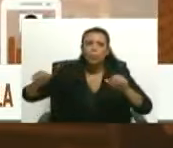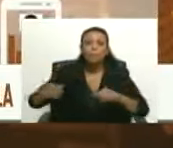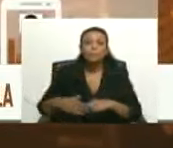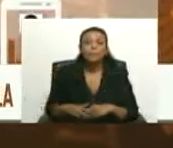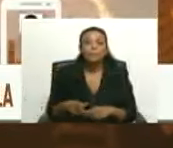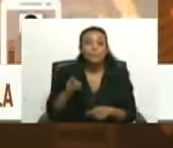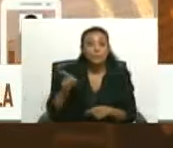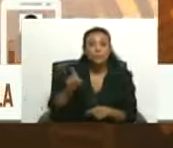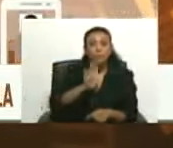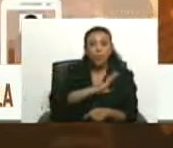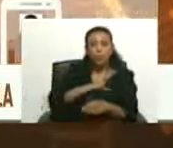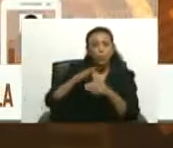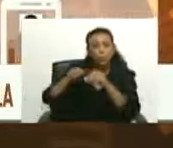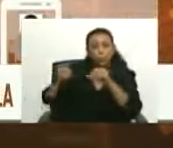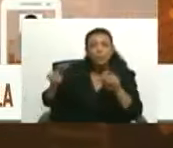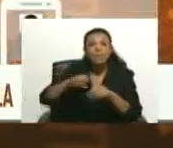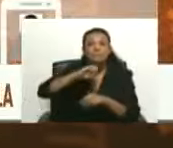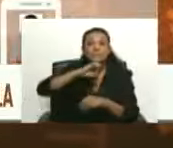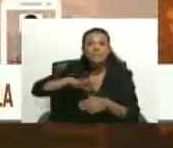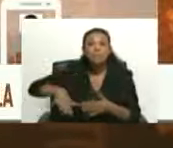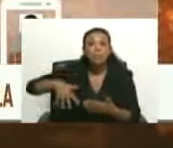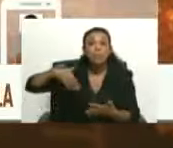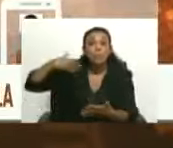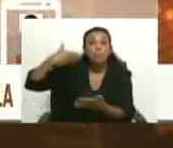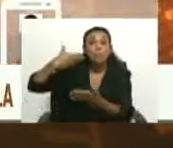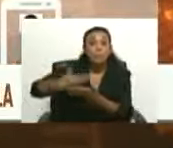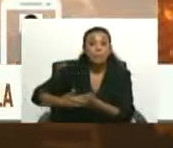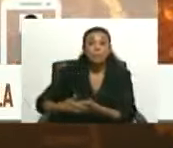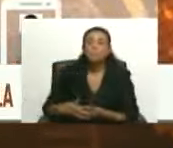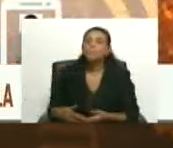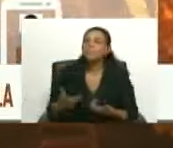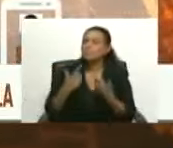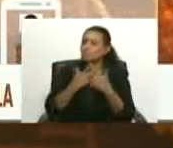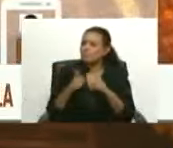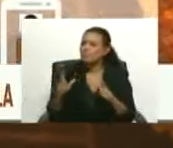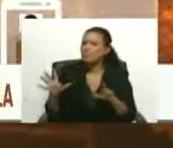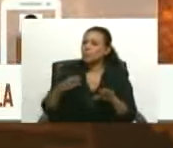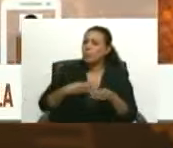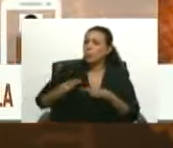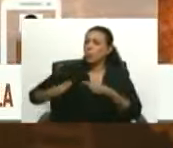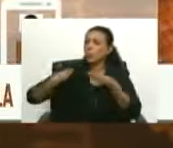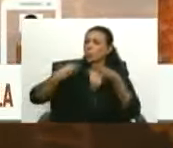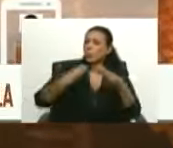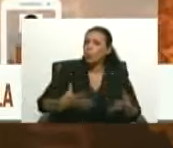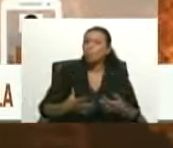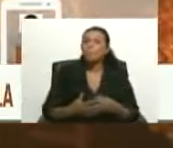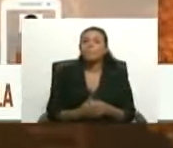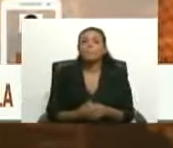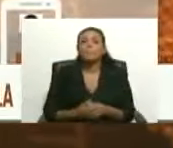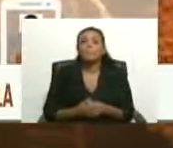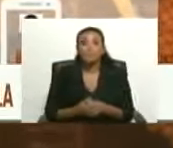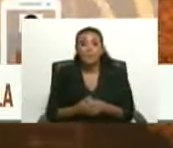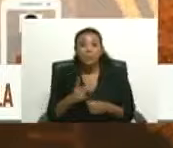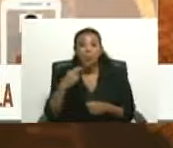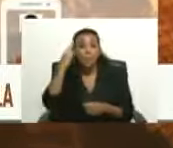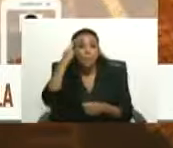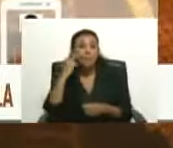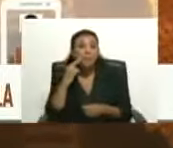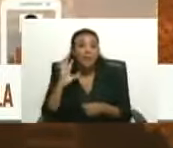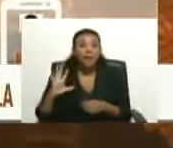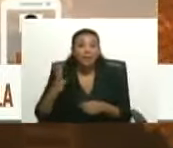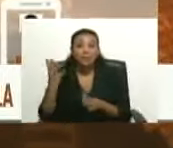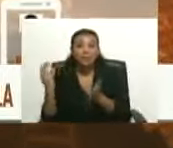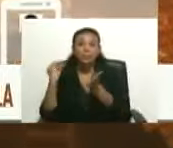Esequibo, históricamente liberado, entregado por el padre como Bolívar,